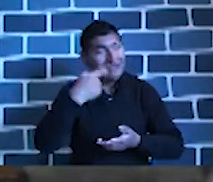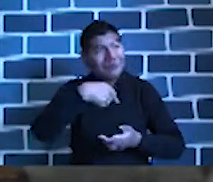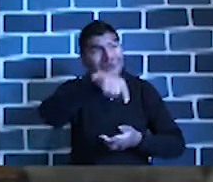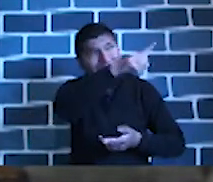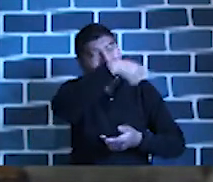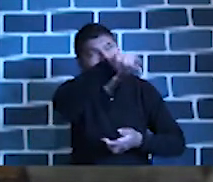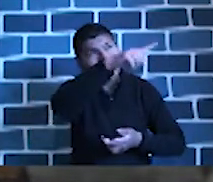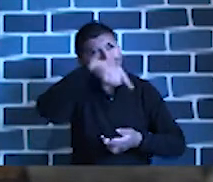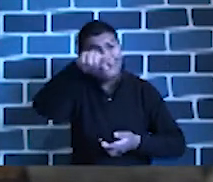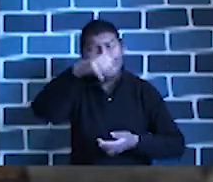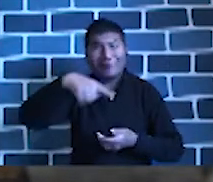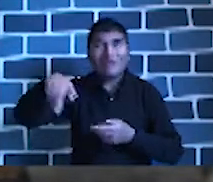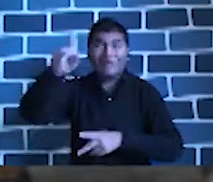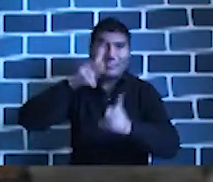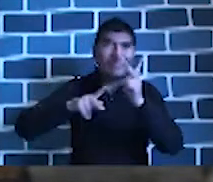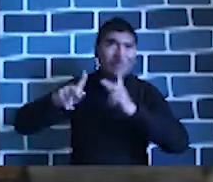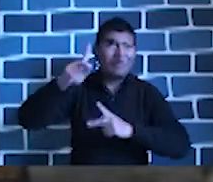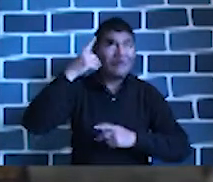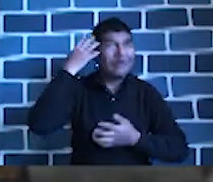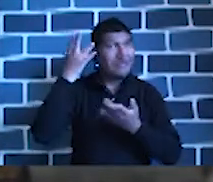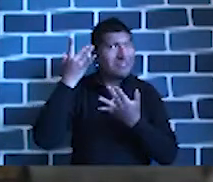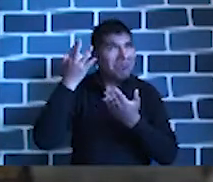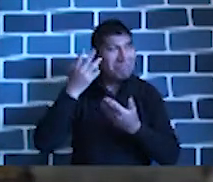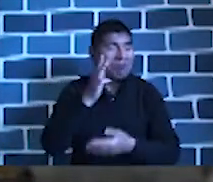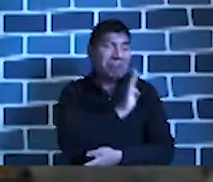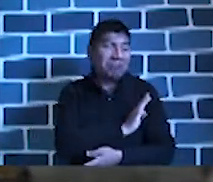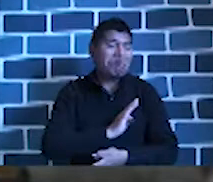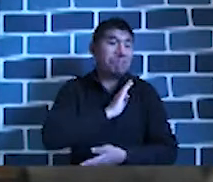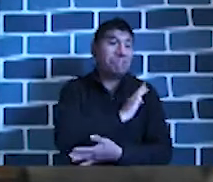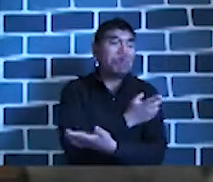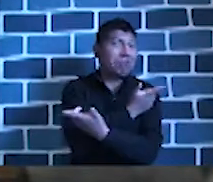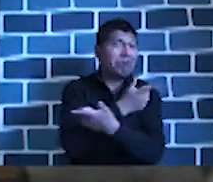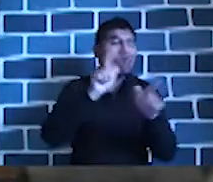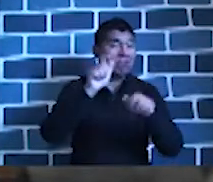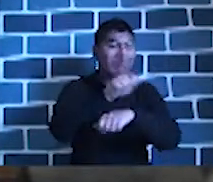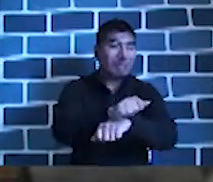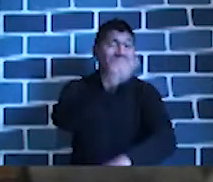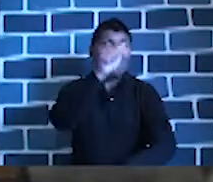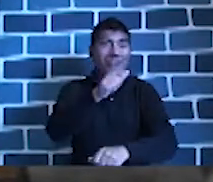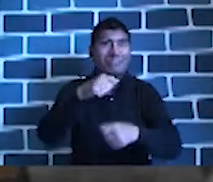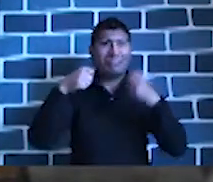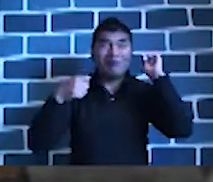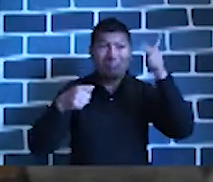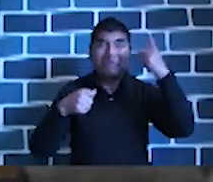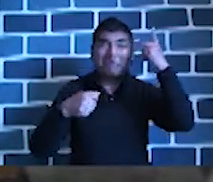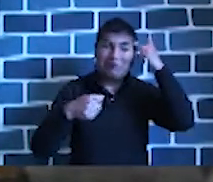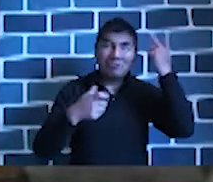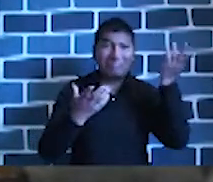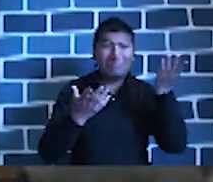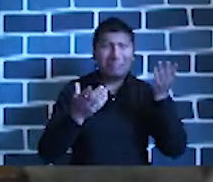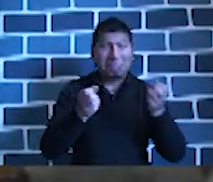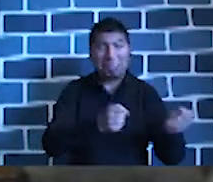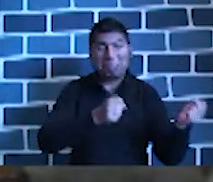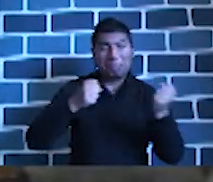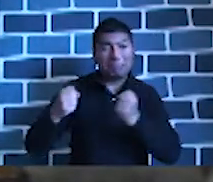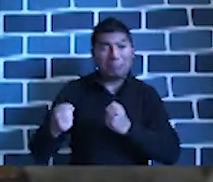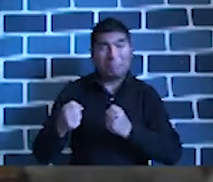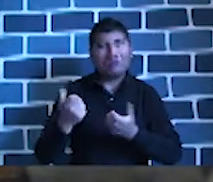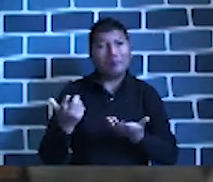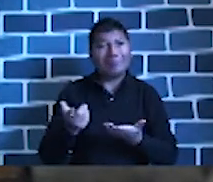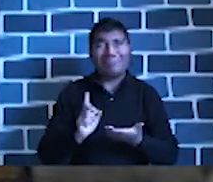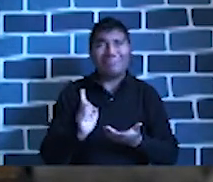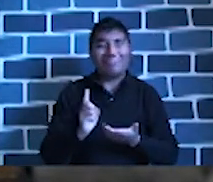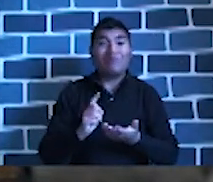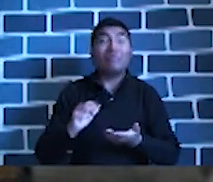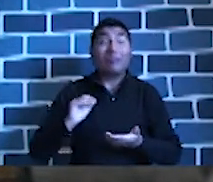gente que esperaba un Mesías libertador, un Mesías político, un Mesías potente. Pero